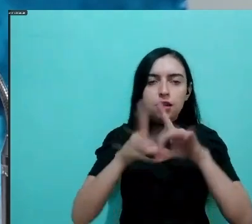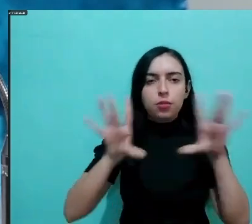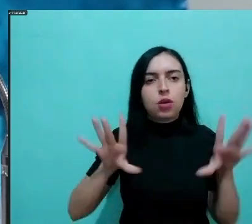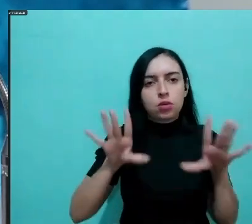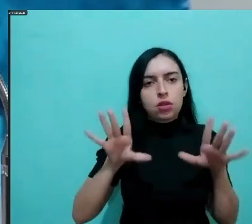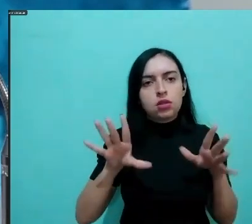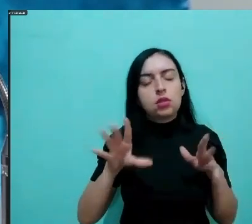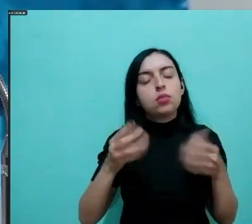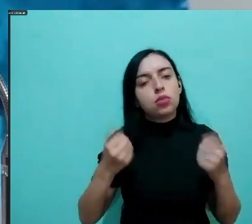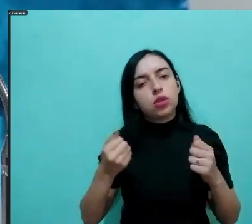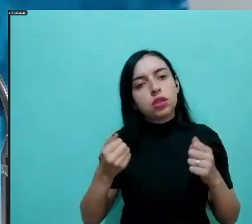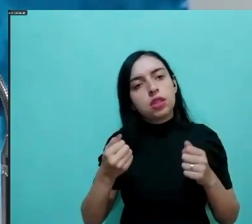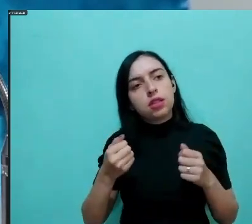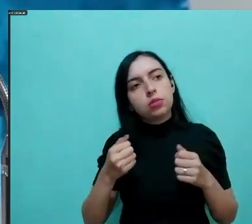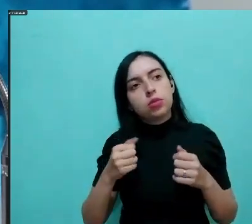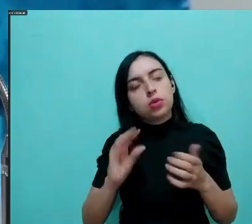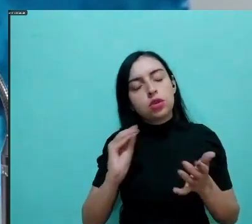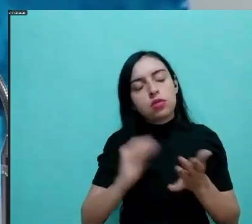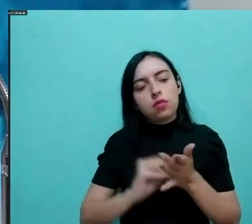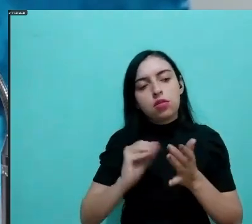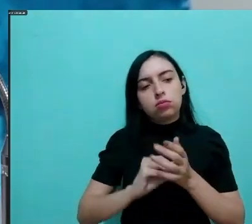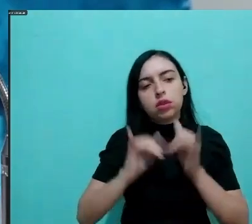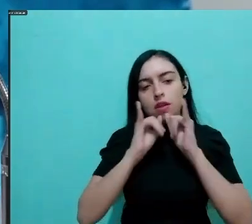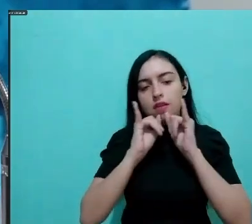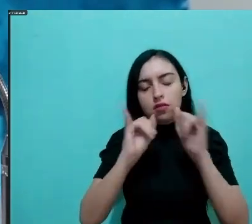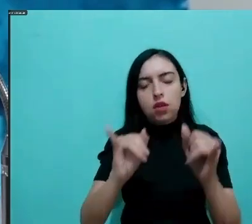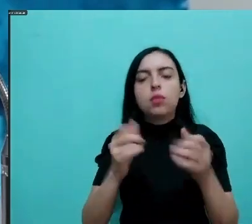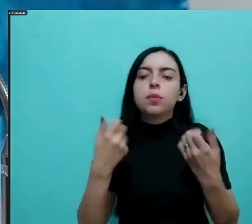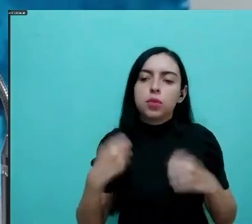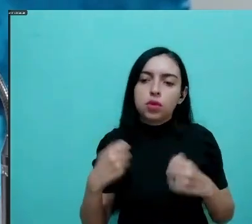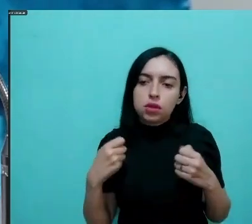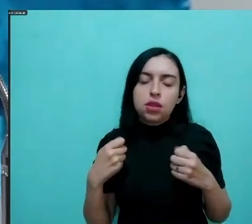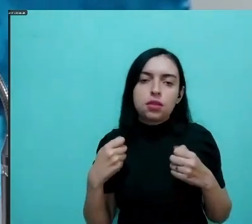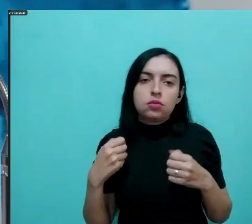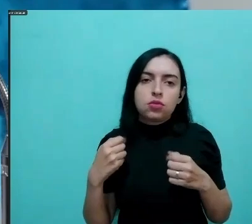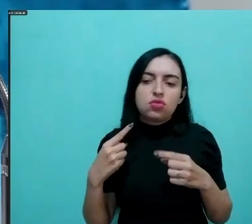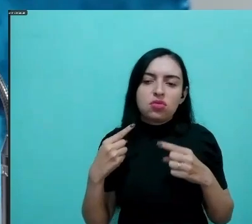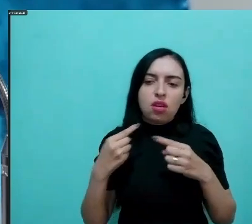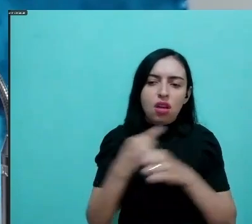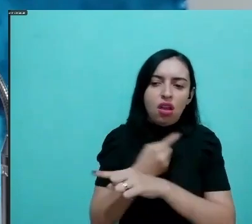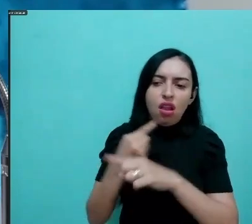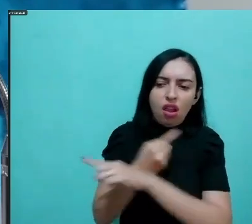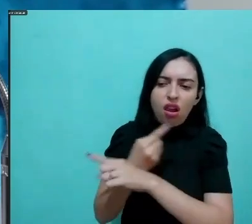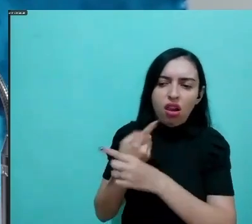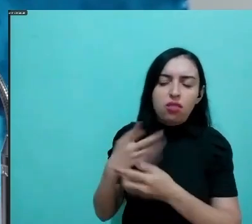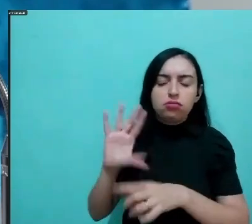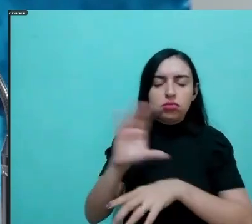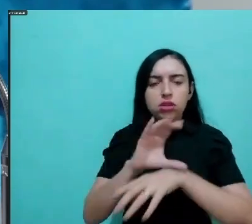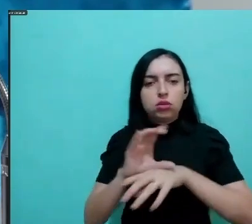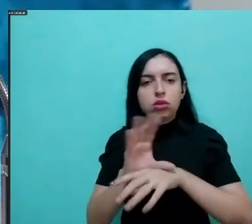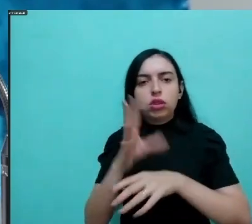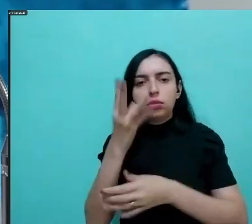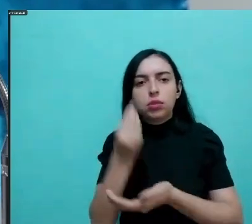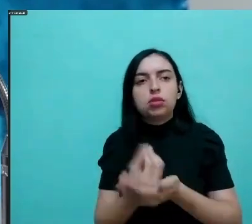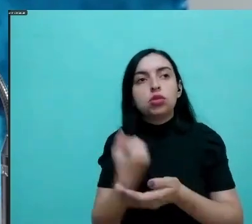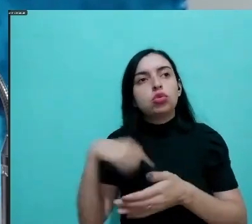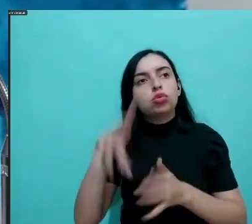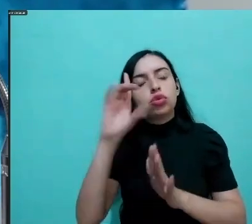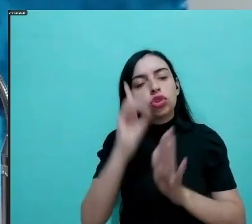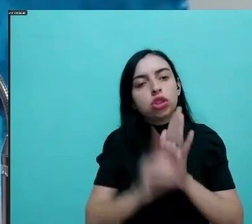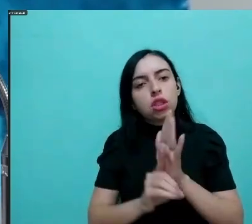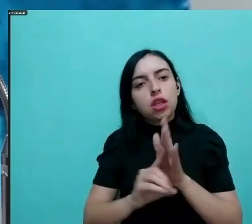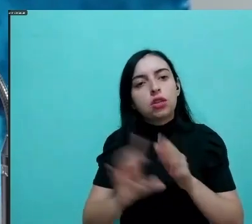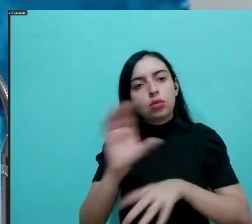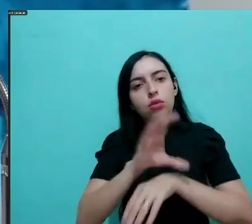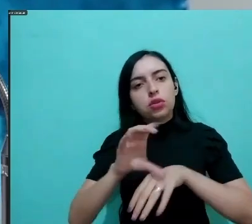podemos desinformar, podemos pregar contra a Constituição, invocando direitos